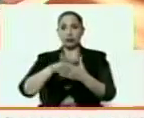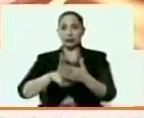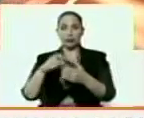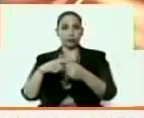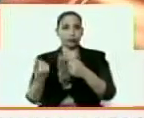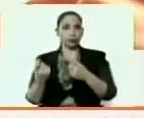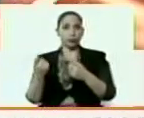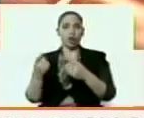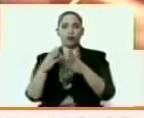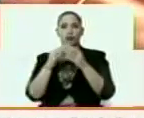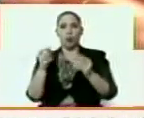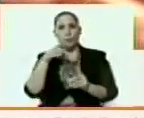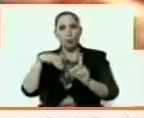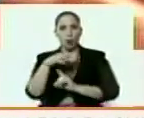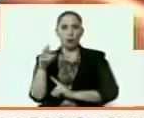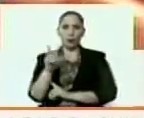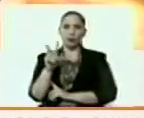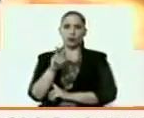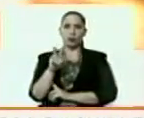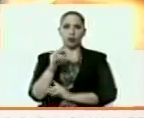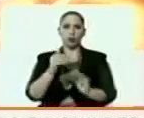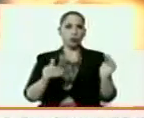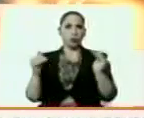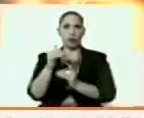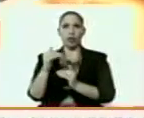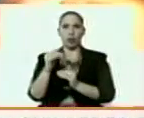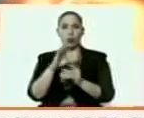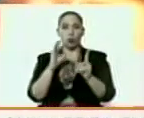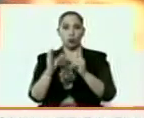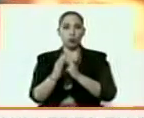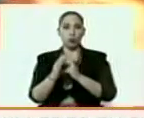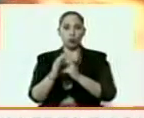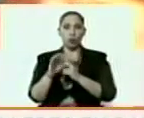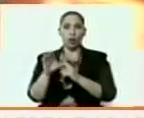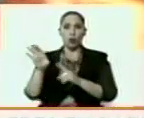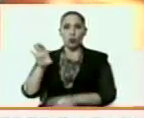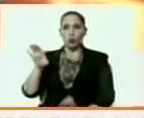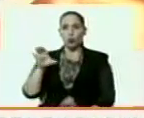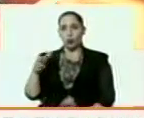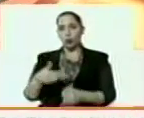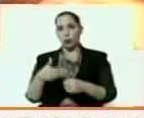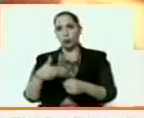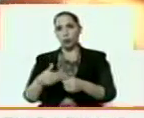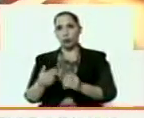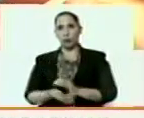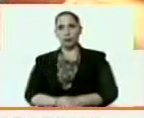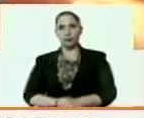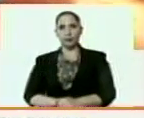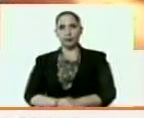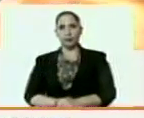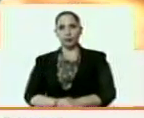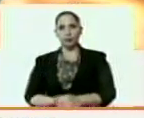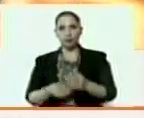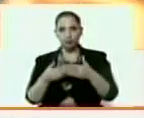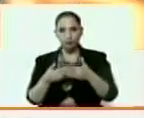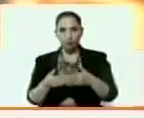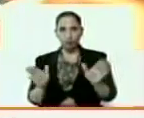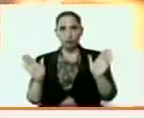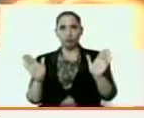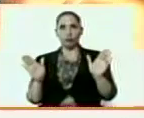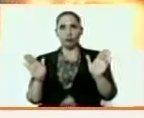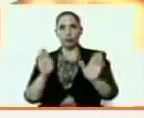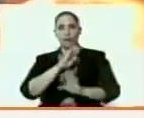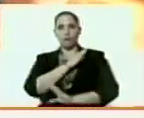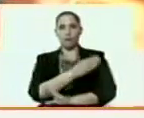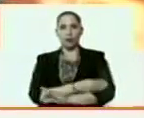toda la población venezolana, superar la cultura rentista de dependencia del petróleo venezolano, expandir las fuerzas